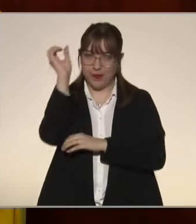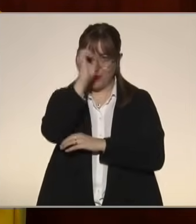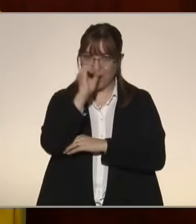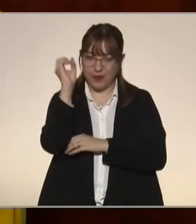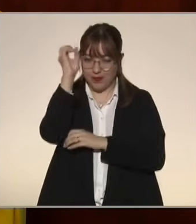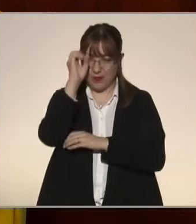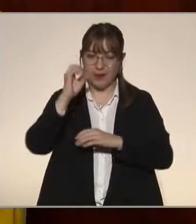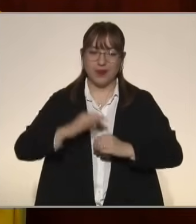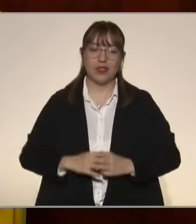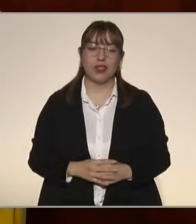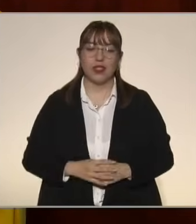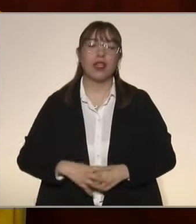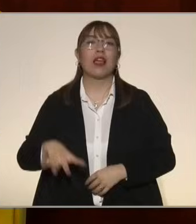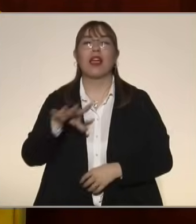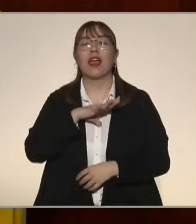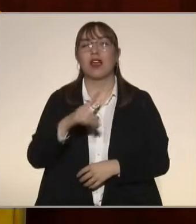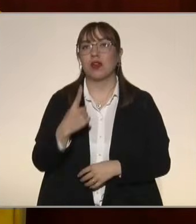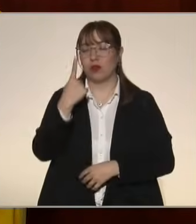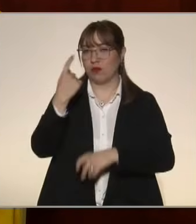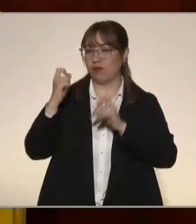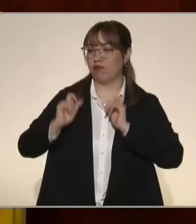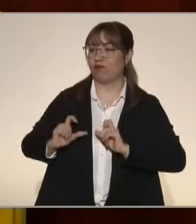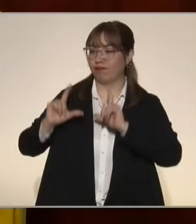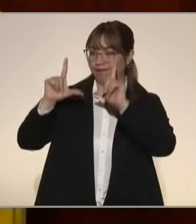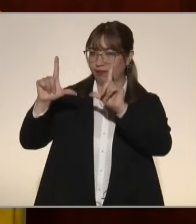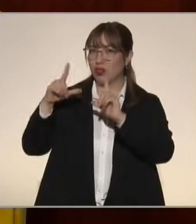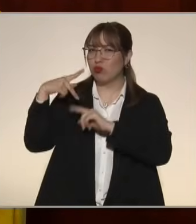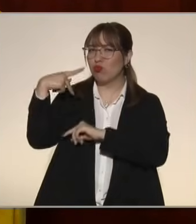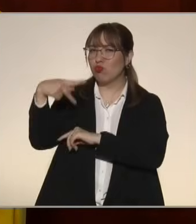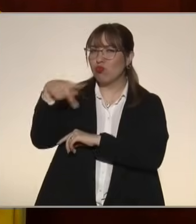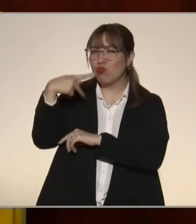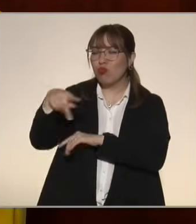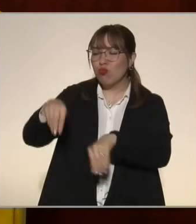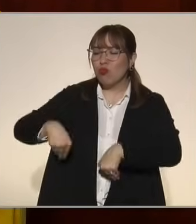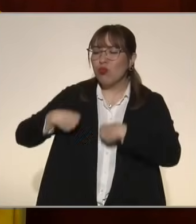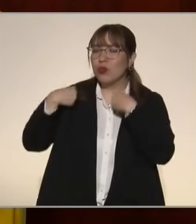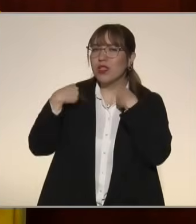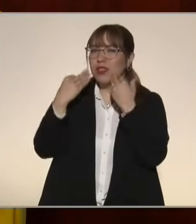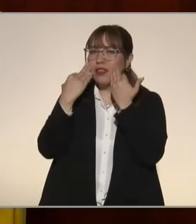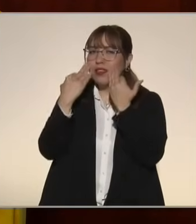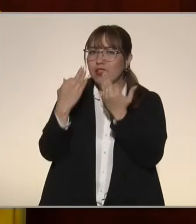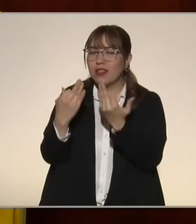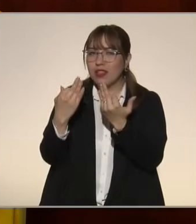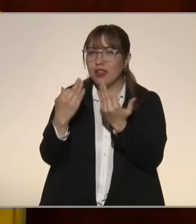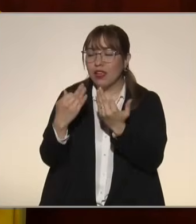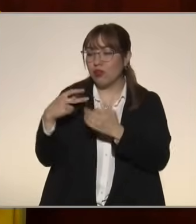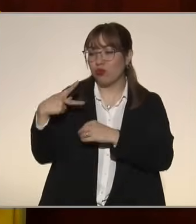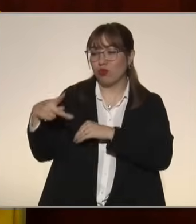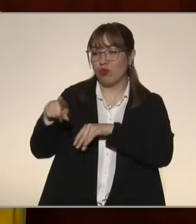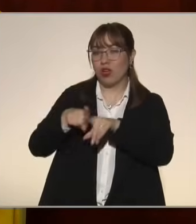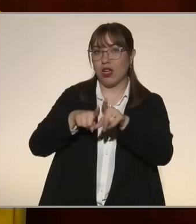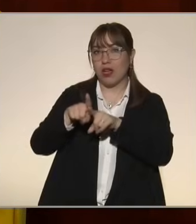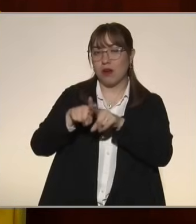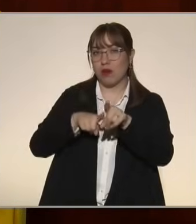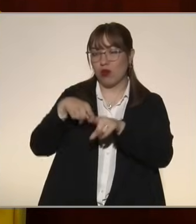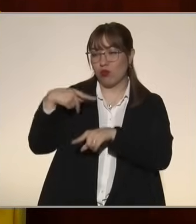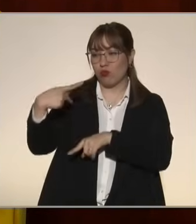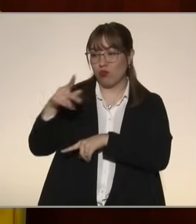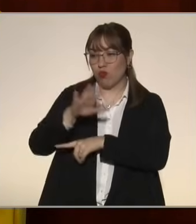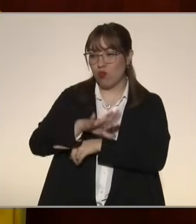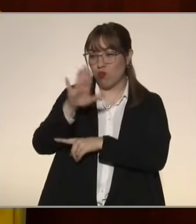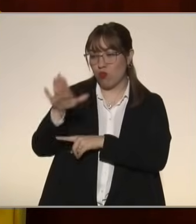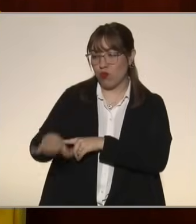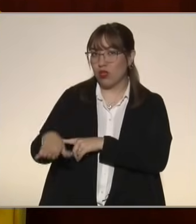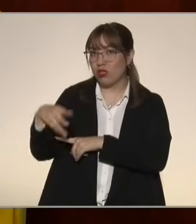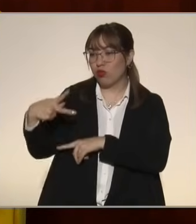un testimonio. Ella nos permitió conocer su historia y nos cuenta cómo la muerte de su hermano le marcó la vida